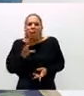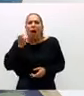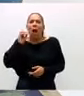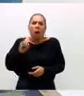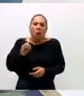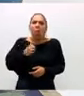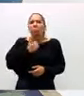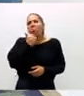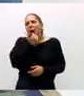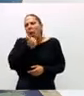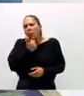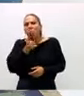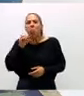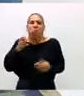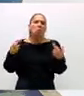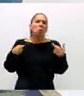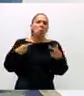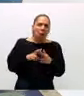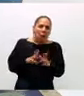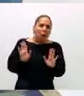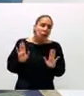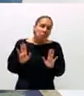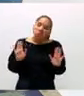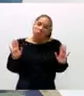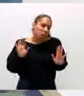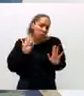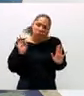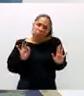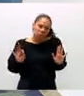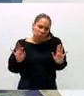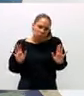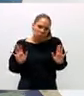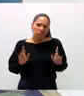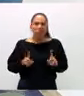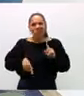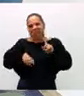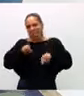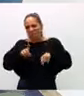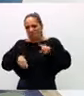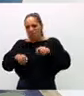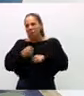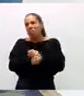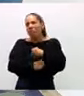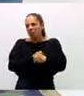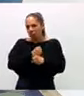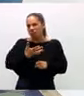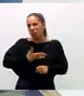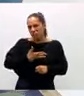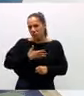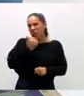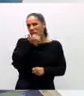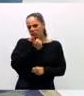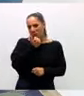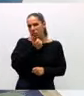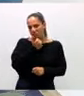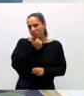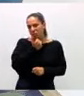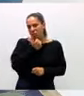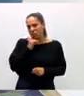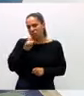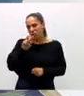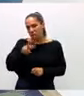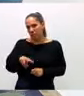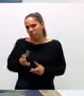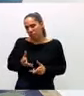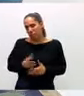una mezcla, ¿no? Todo depende de la edad de las y los estudiantes y de las características